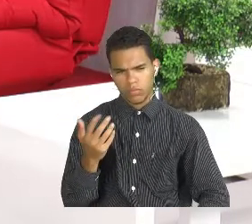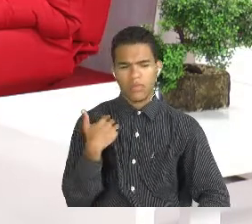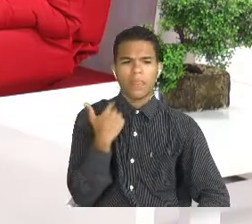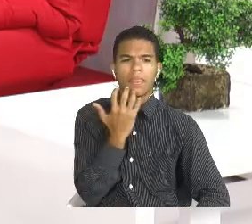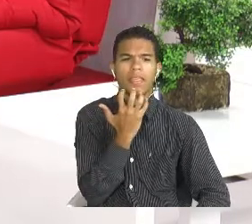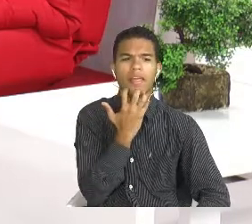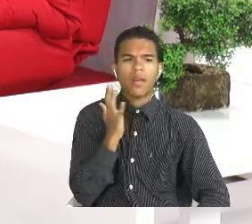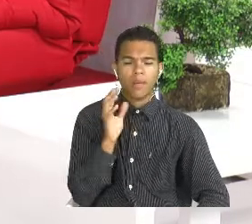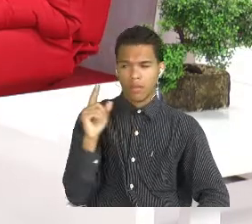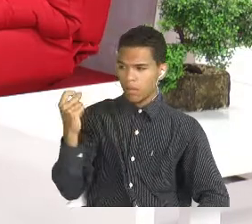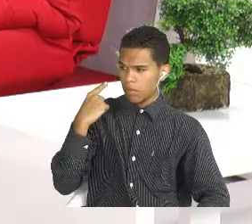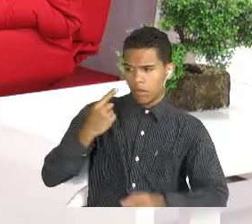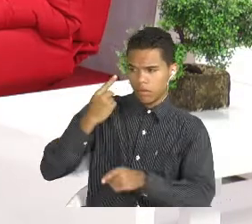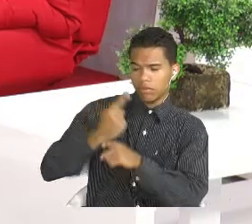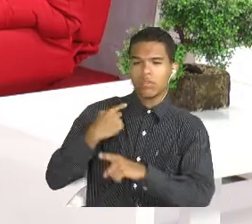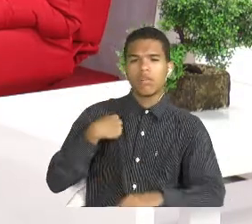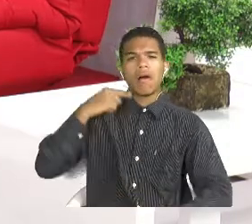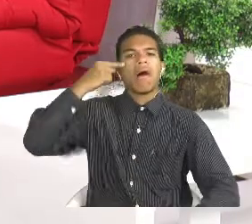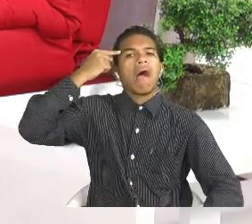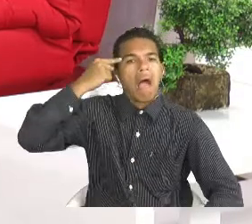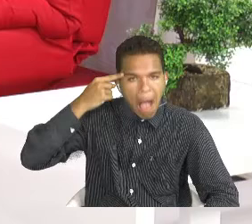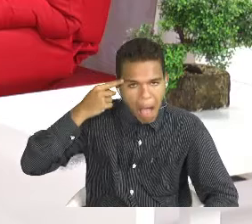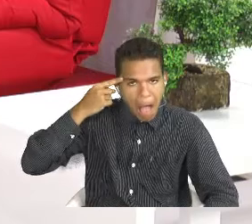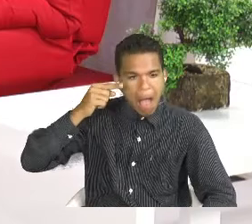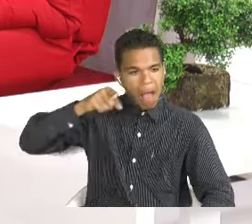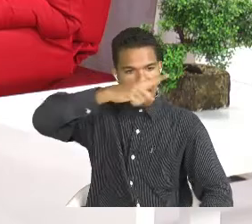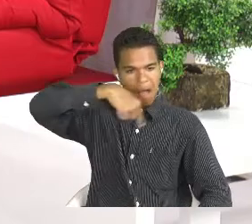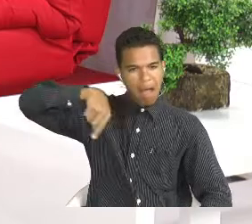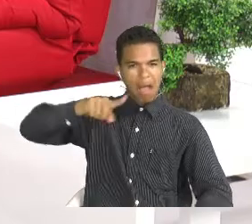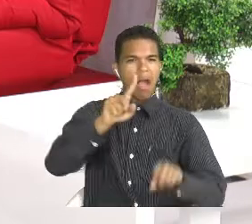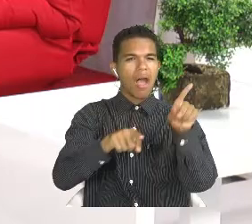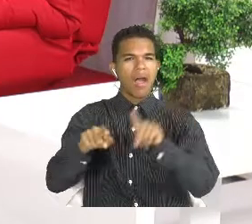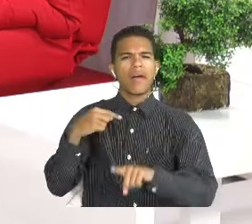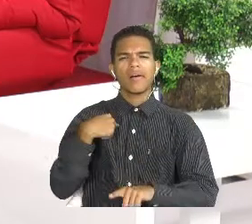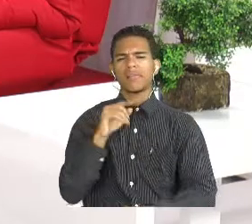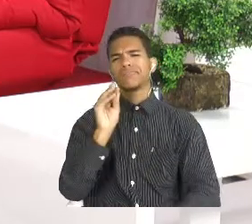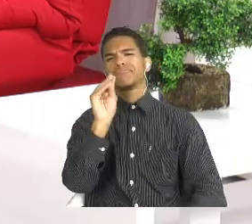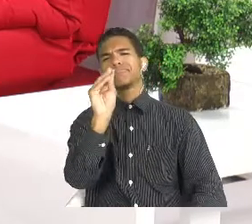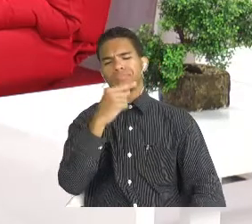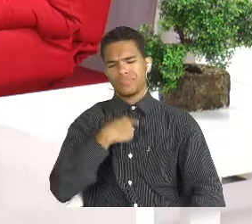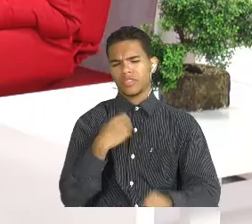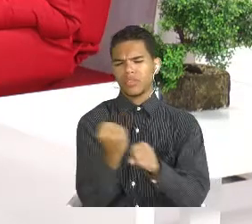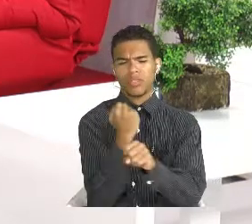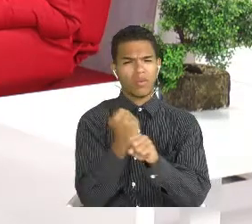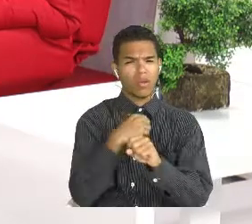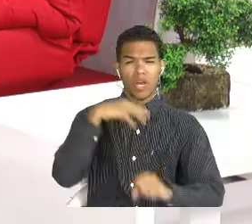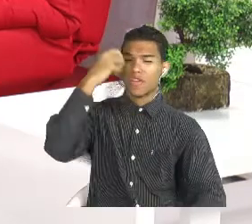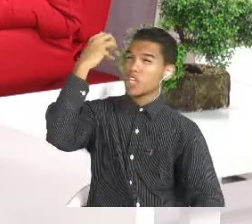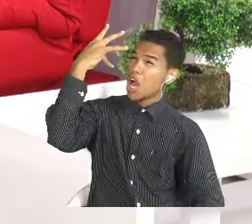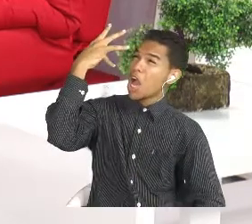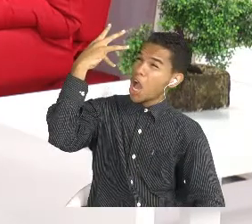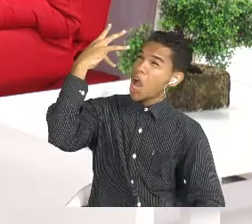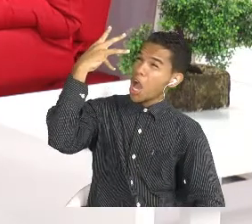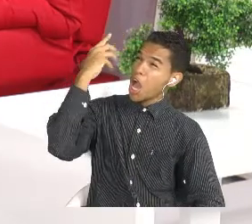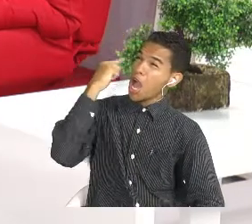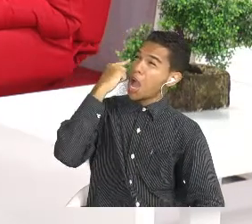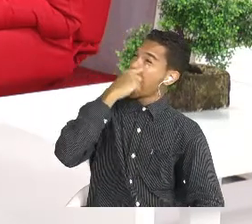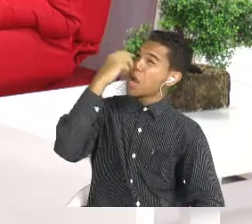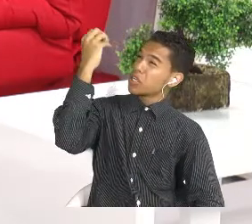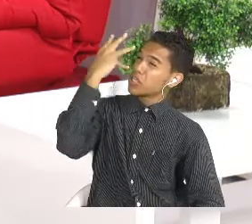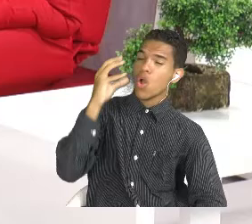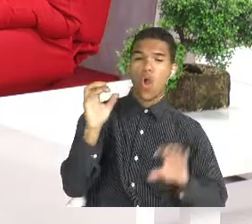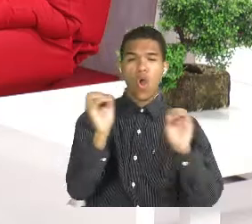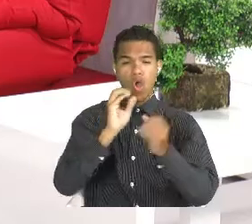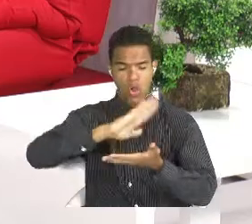pregunta muy acertada porque muchos pacientes se dicen, no doctor, es que yo trabajo todo el tiempo en el sol o yo hago trabajo a través del